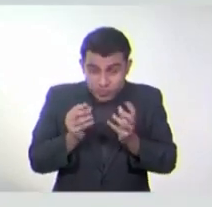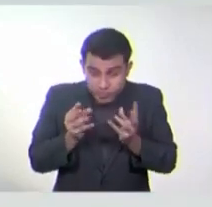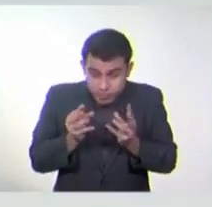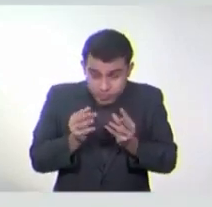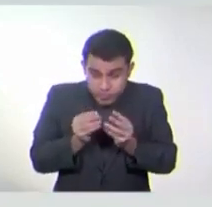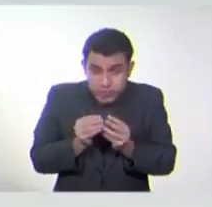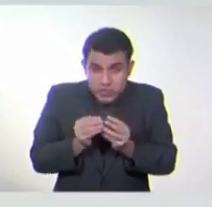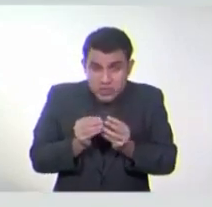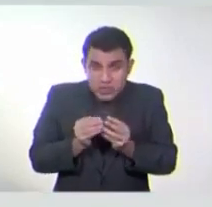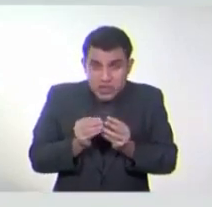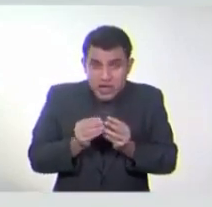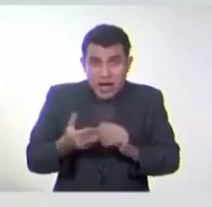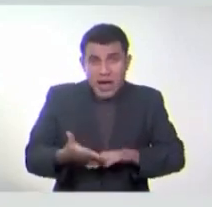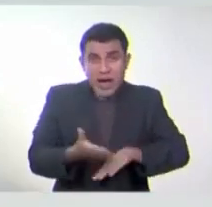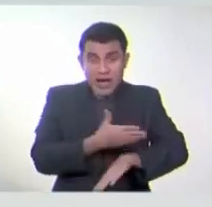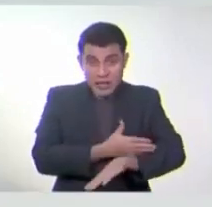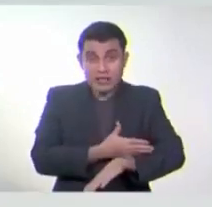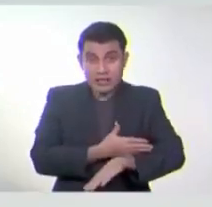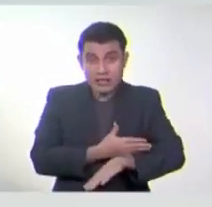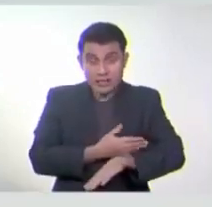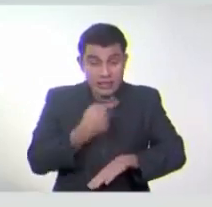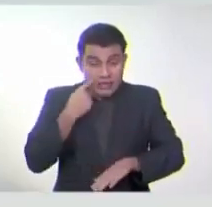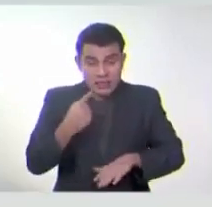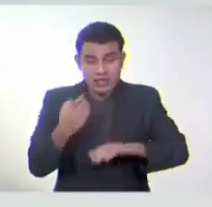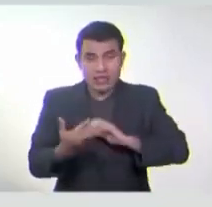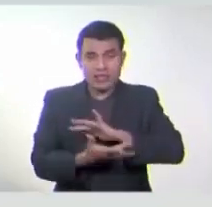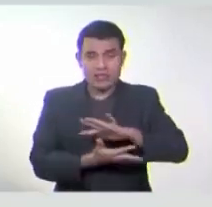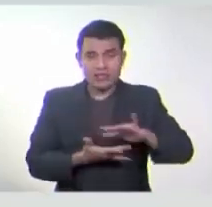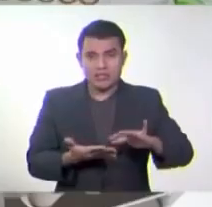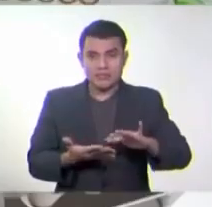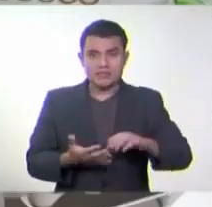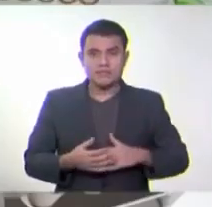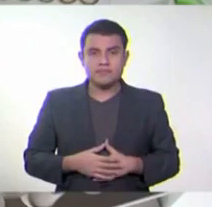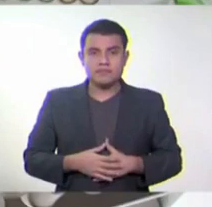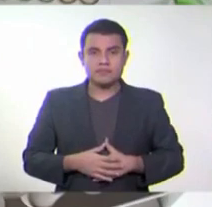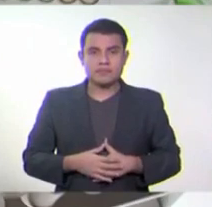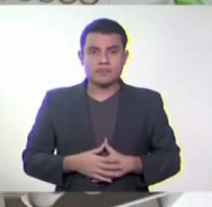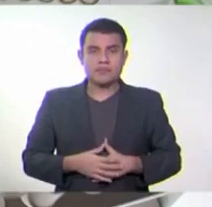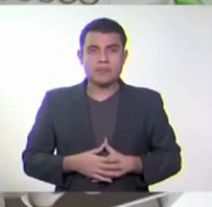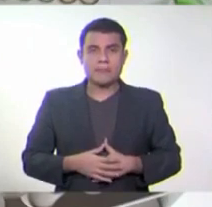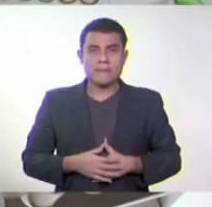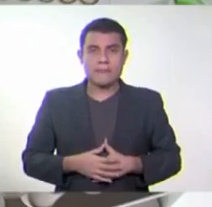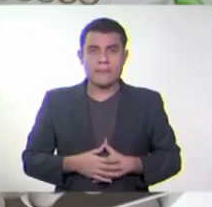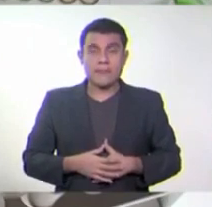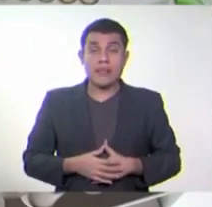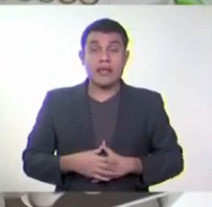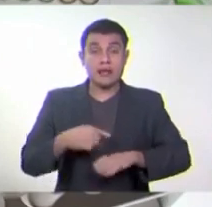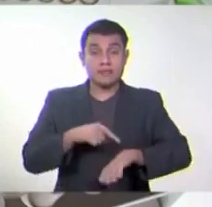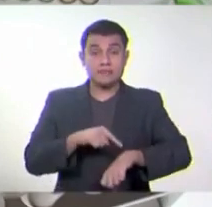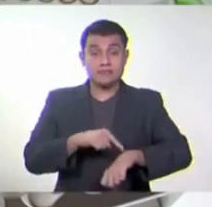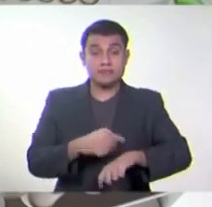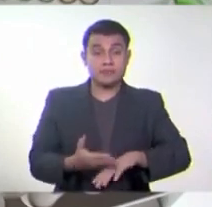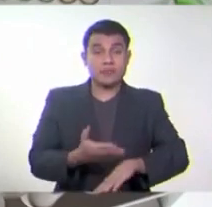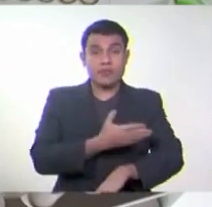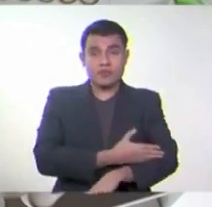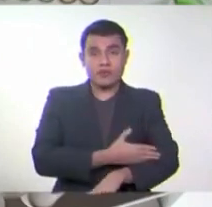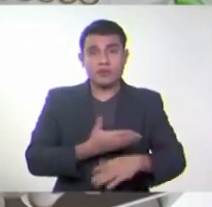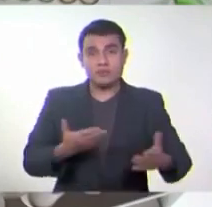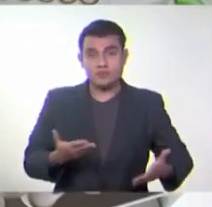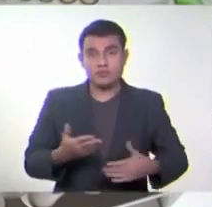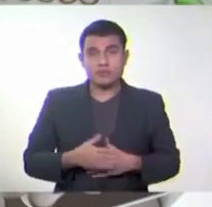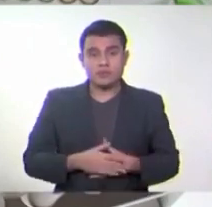sintetizados antes de ser descubiertos en la naturaleza. Además, en el pasado, los elementos